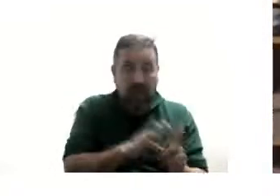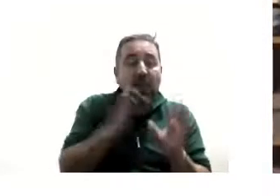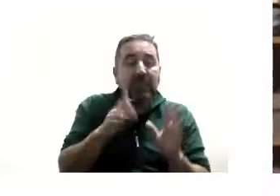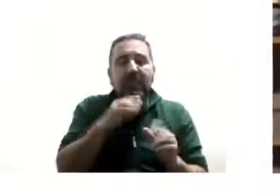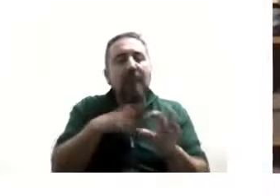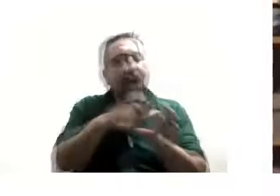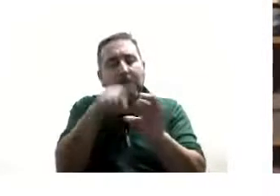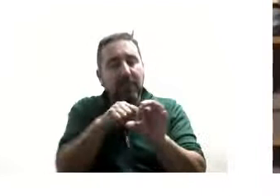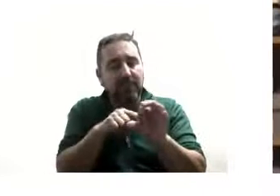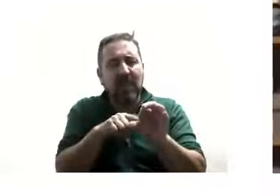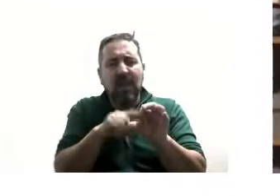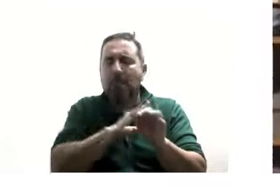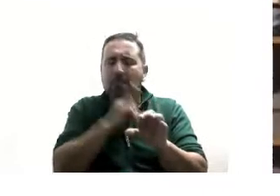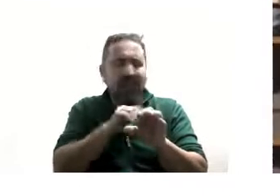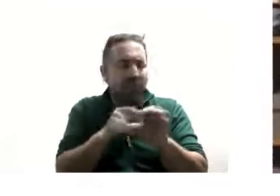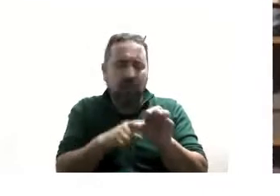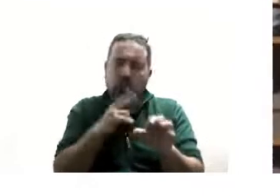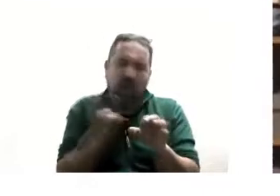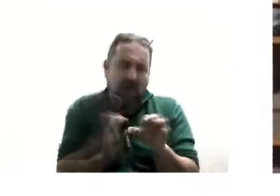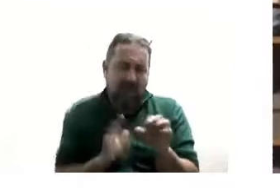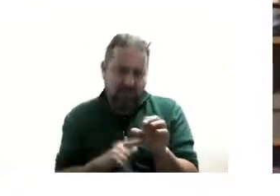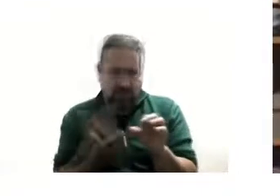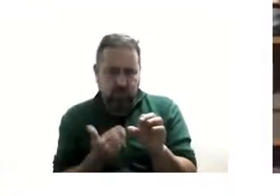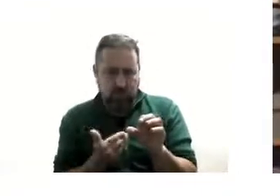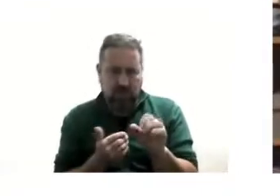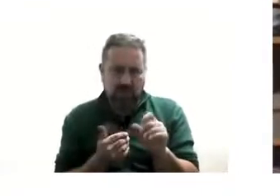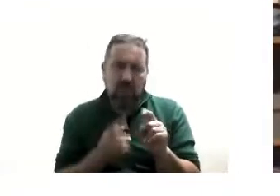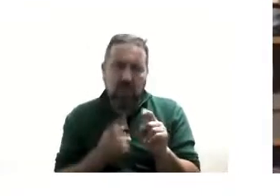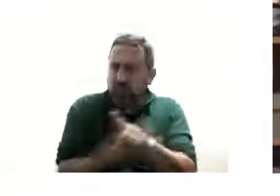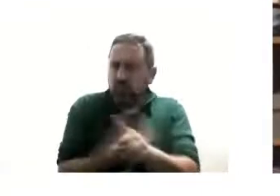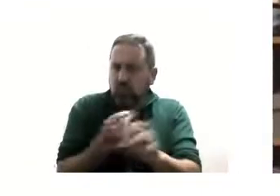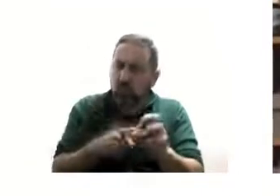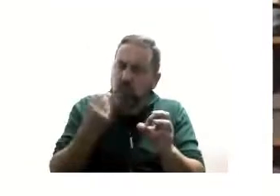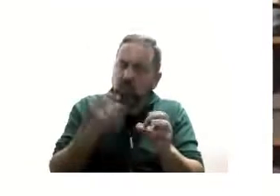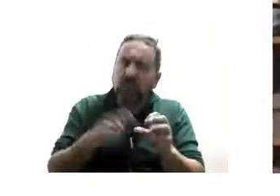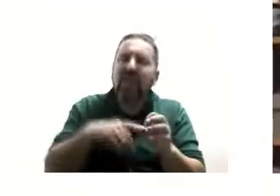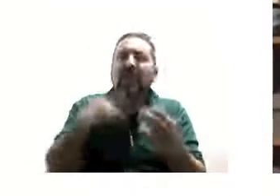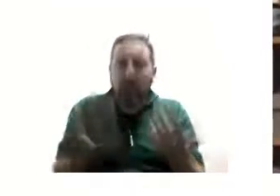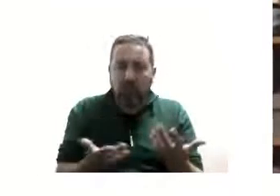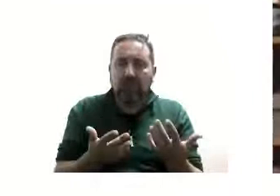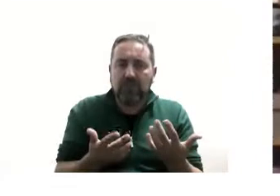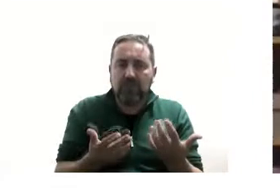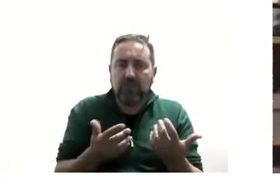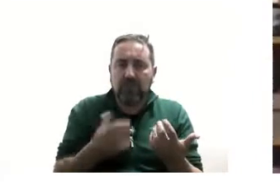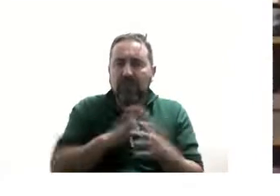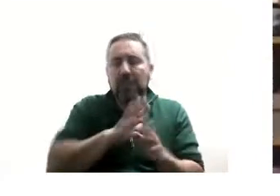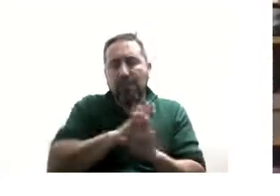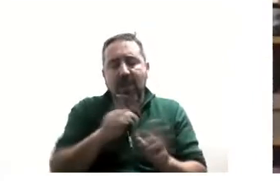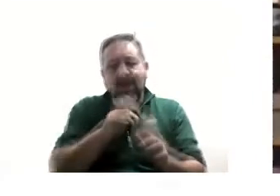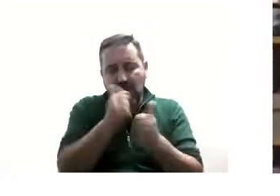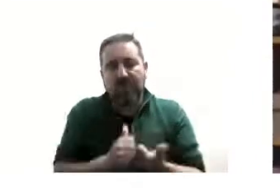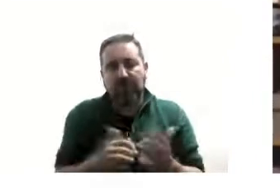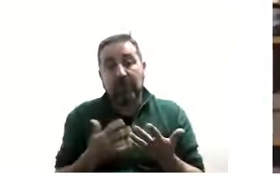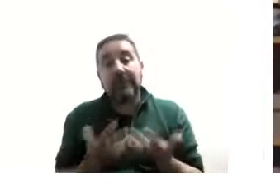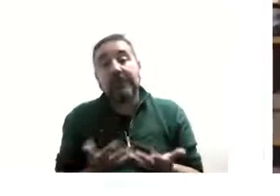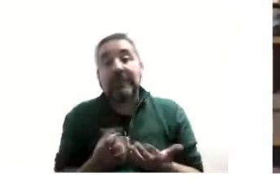hablando de malformaciones muy graves, muy severas, y efectivamente sí que hay una gradación de malformaciones. Digamos que